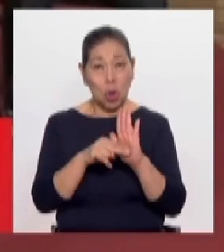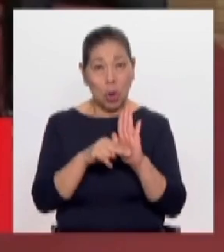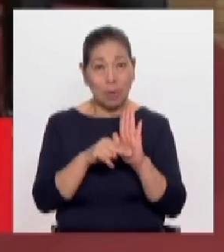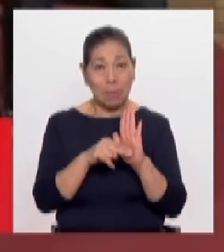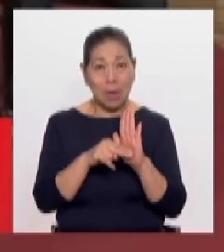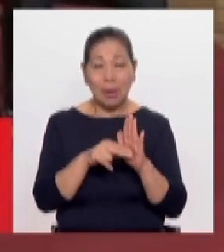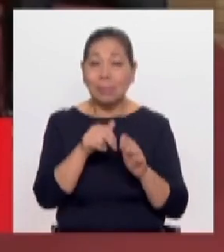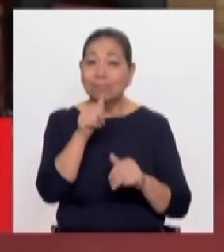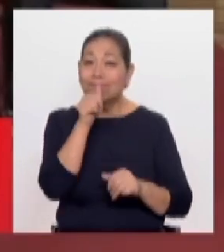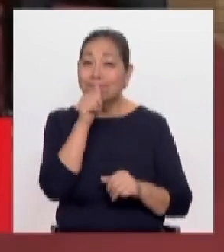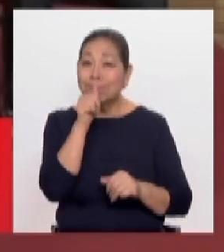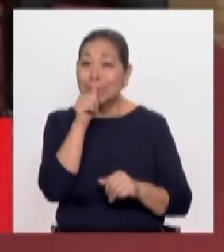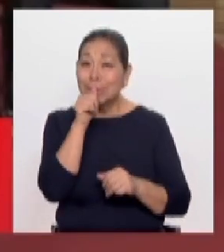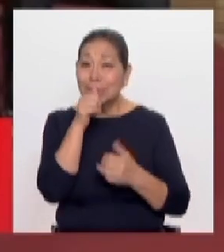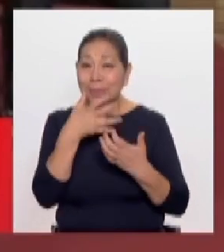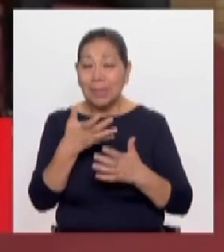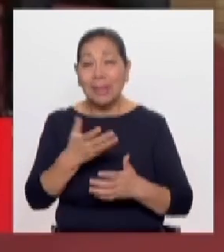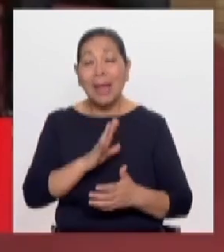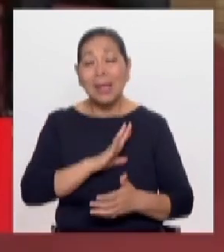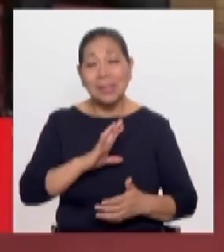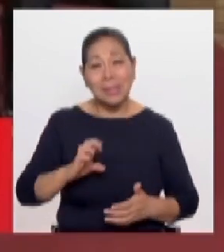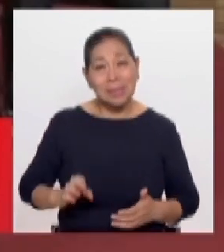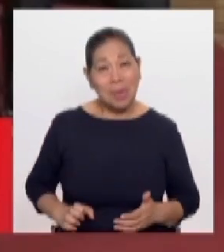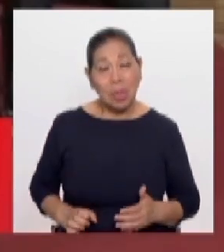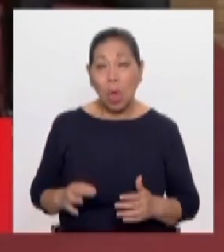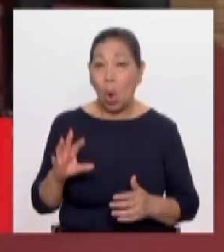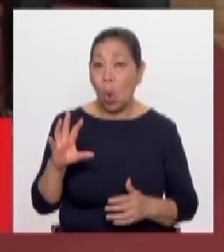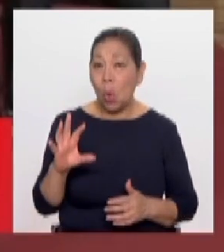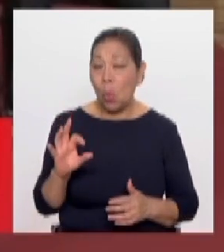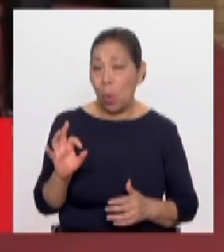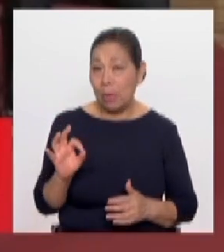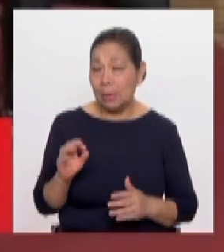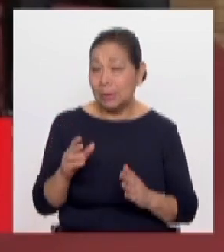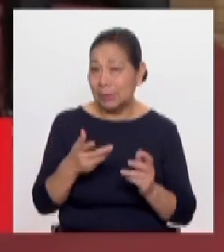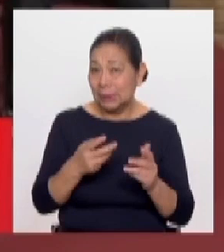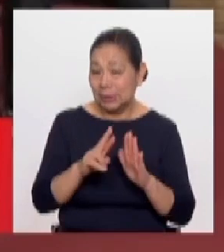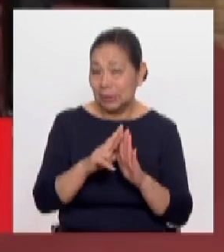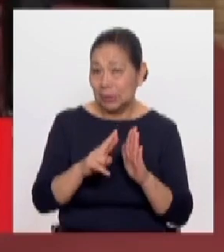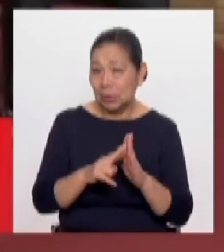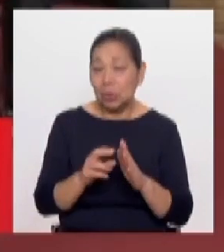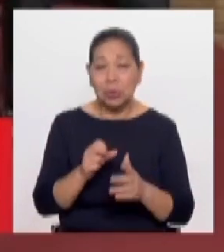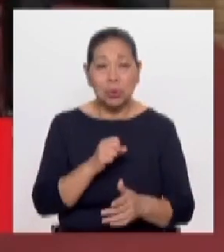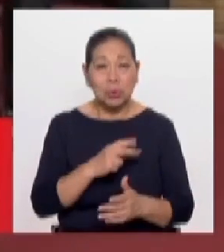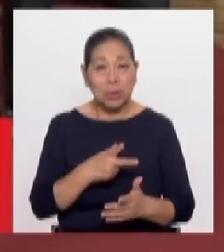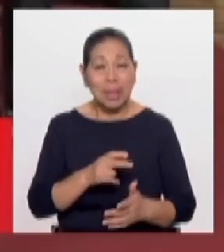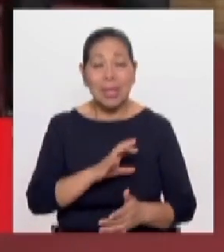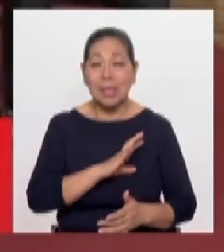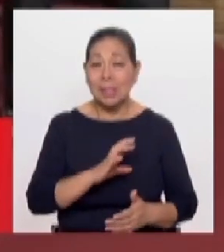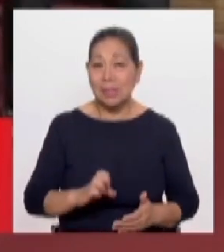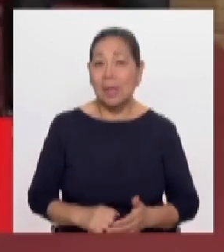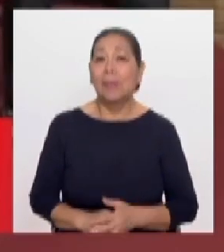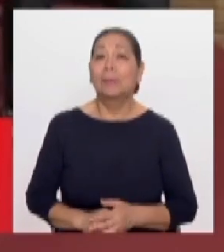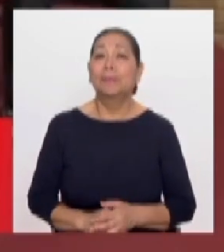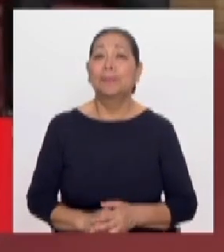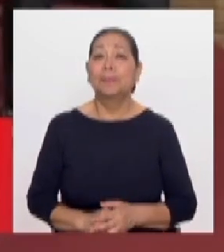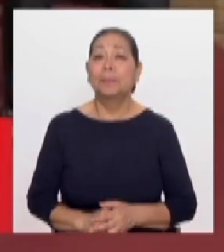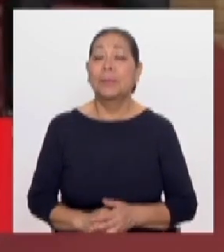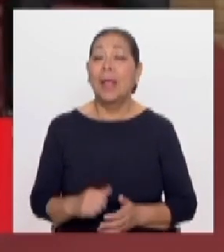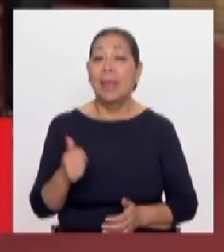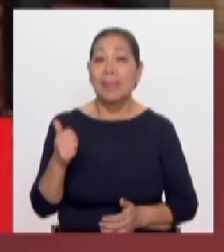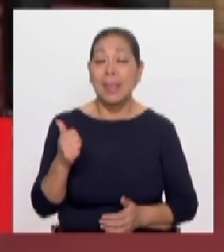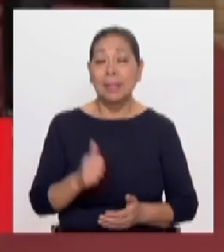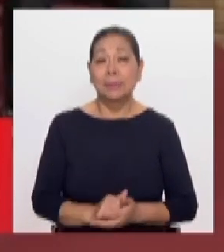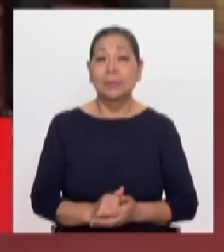la privatización de las empresas públicas. 9. Derogación del régimen de sociedades del Estado.